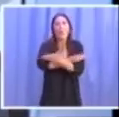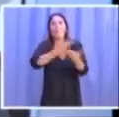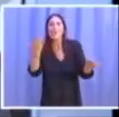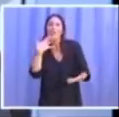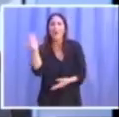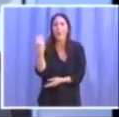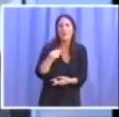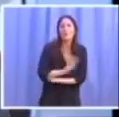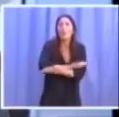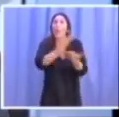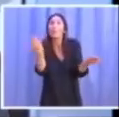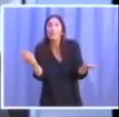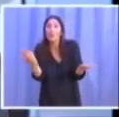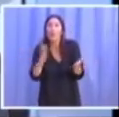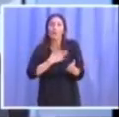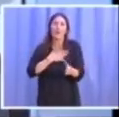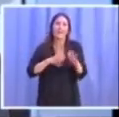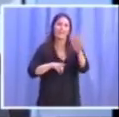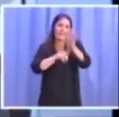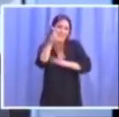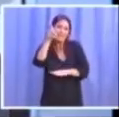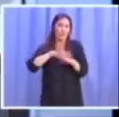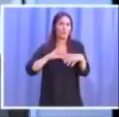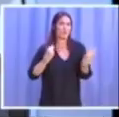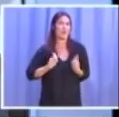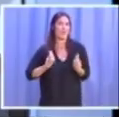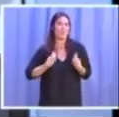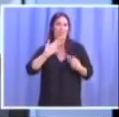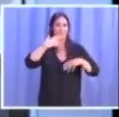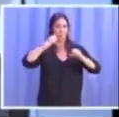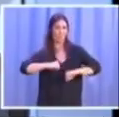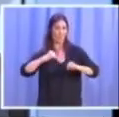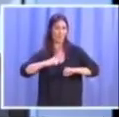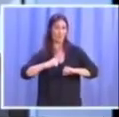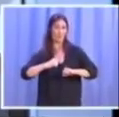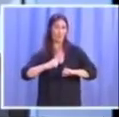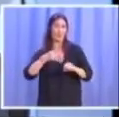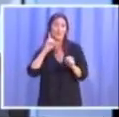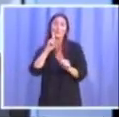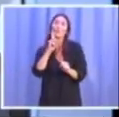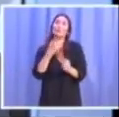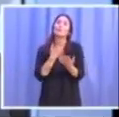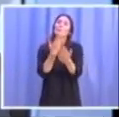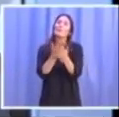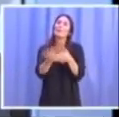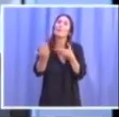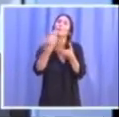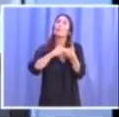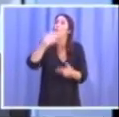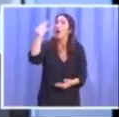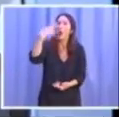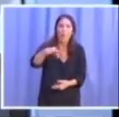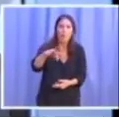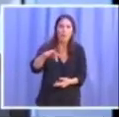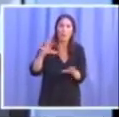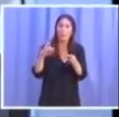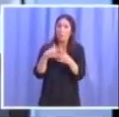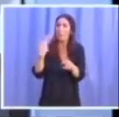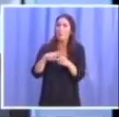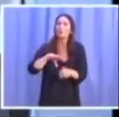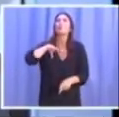en la juventud, confiando en el desarrollo y la vida de los mayores. Y solo te pido que vote a la única formación